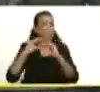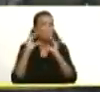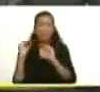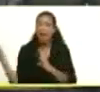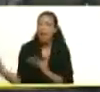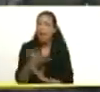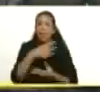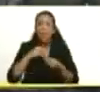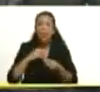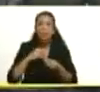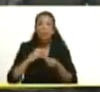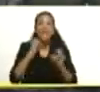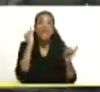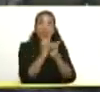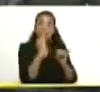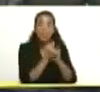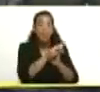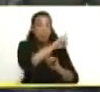y al Internet.